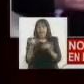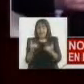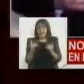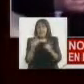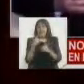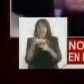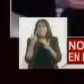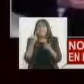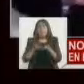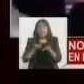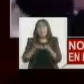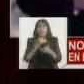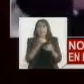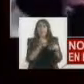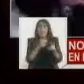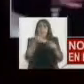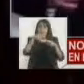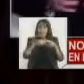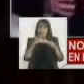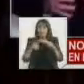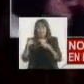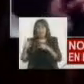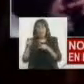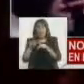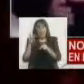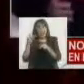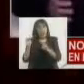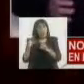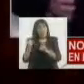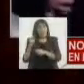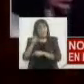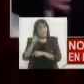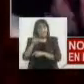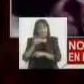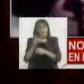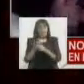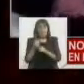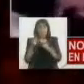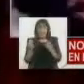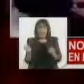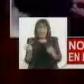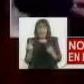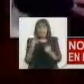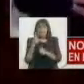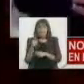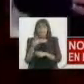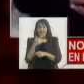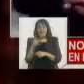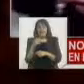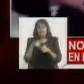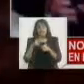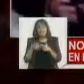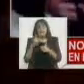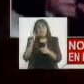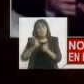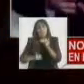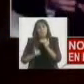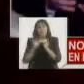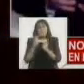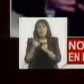había que plantear por un lado el fondo y por otro lado la urgencia, la necesidad de actuación inmediata. Y entonces el